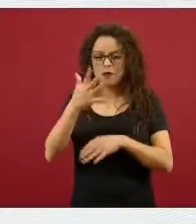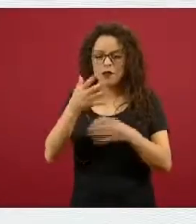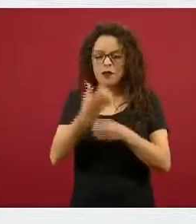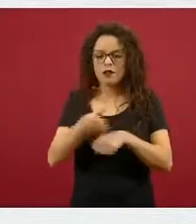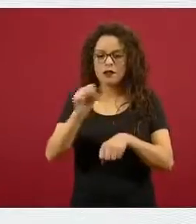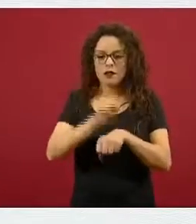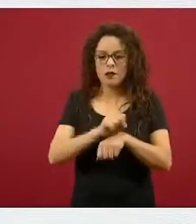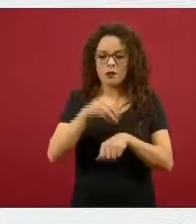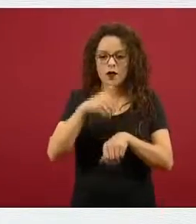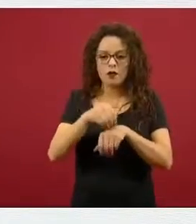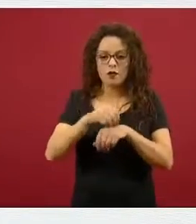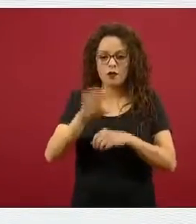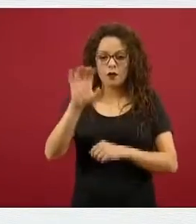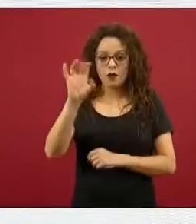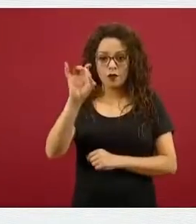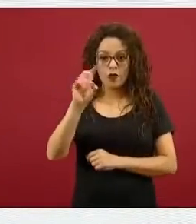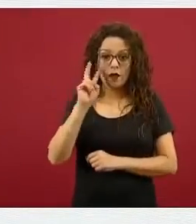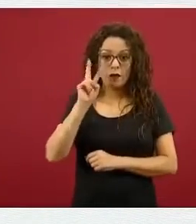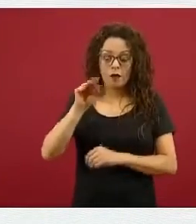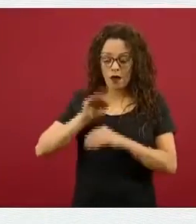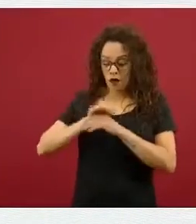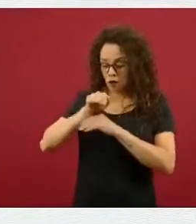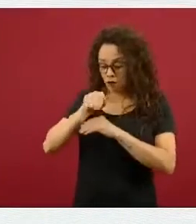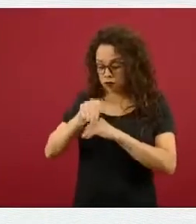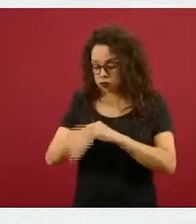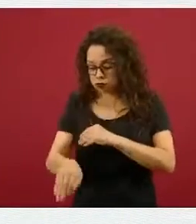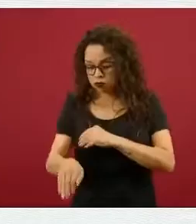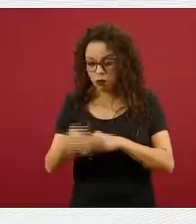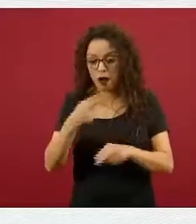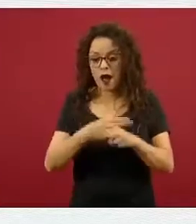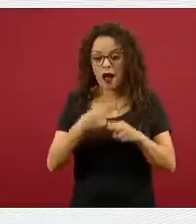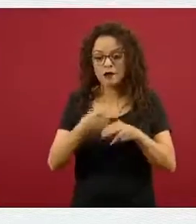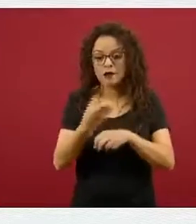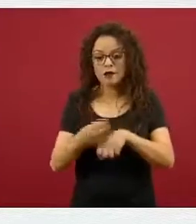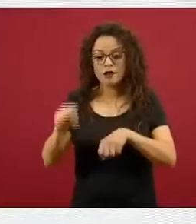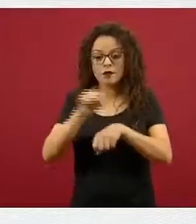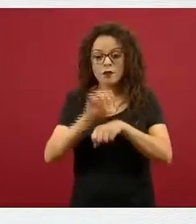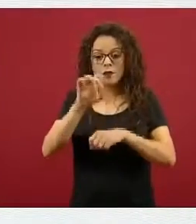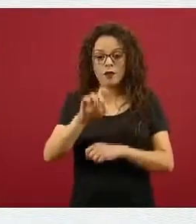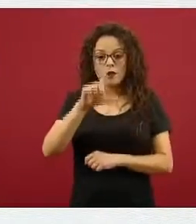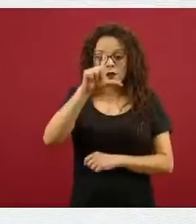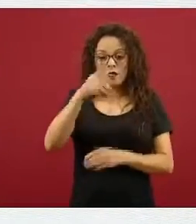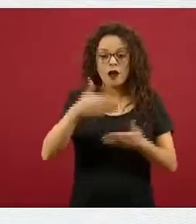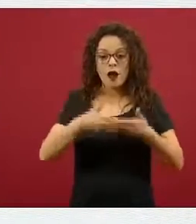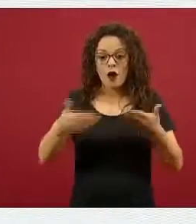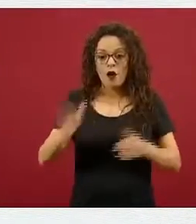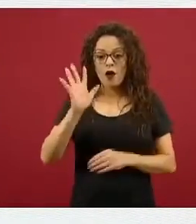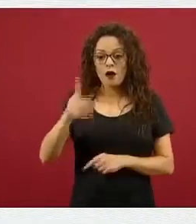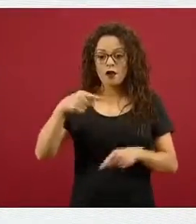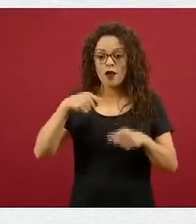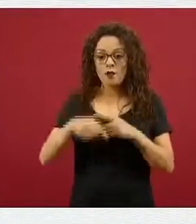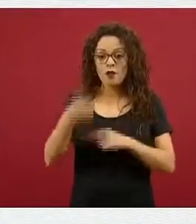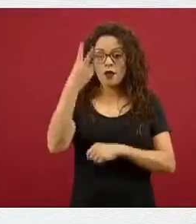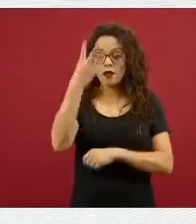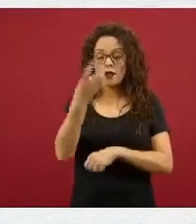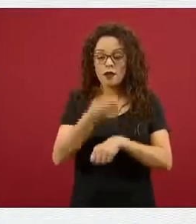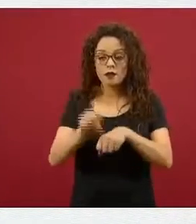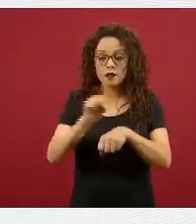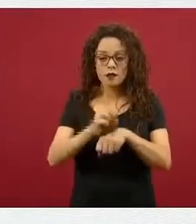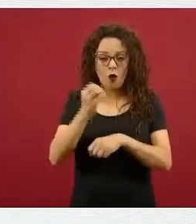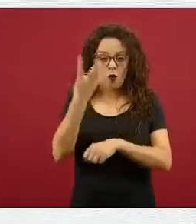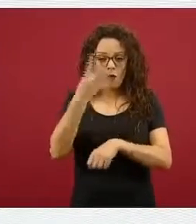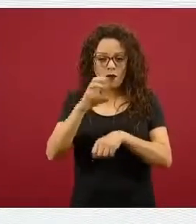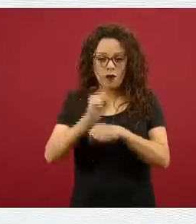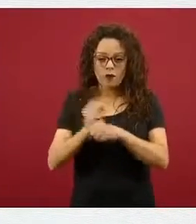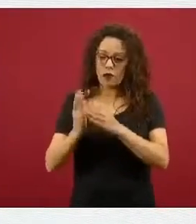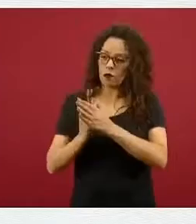un descenso importante de las últimas semanas hasta la semana 37, pues digamos que ya lleva 3-4 semanas en